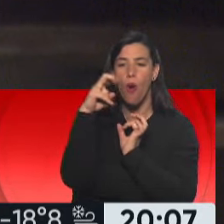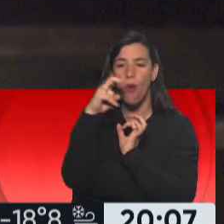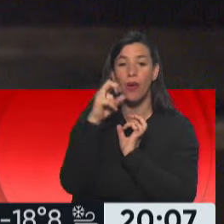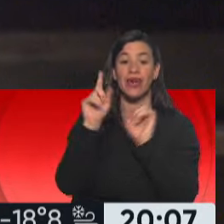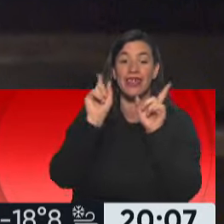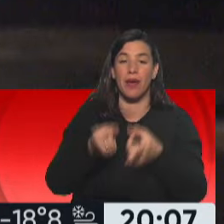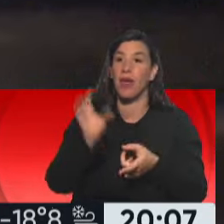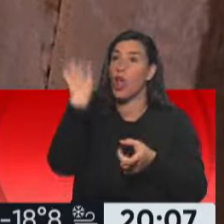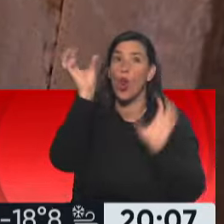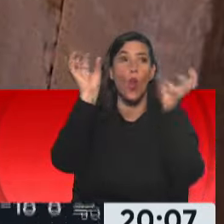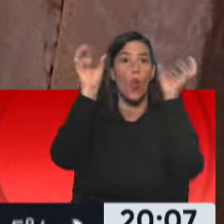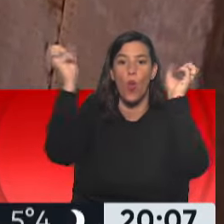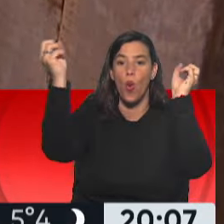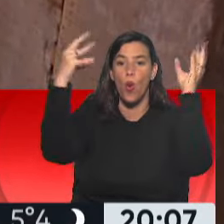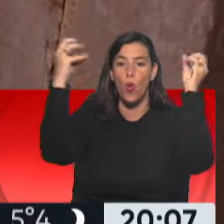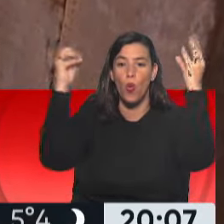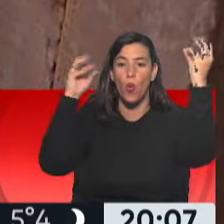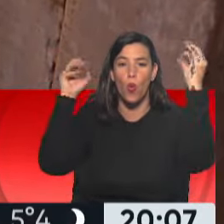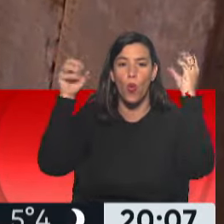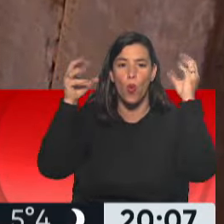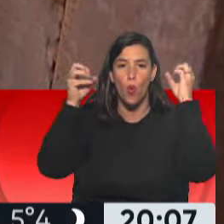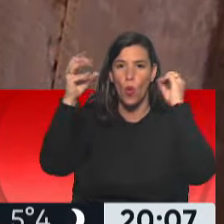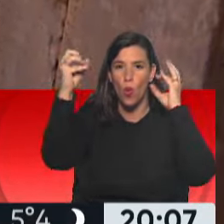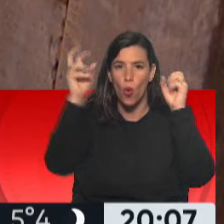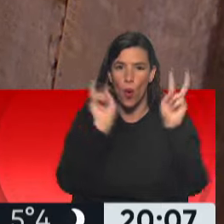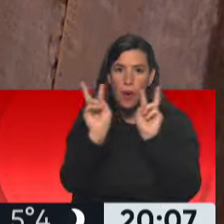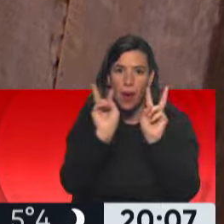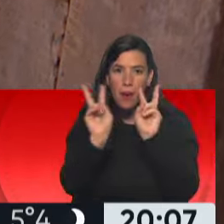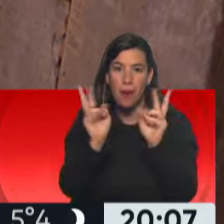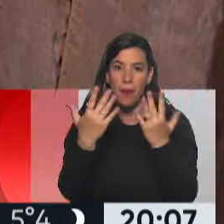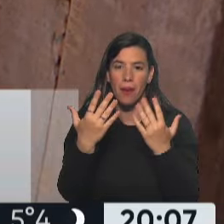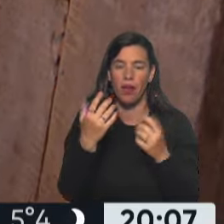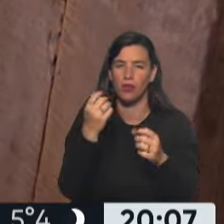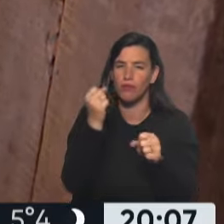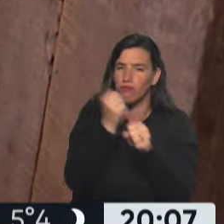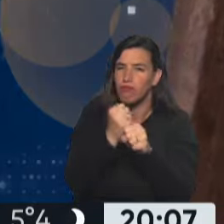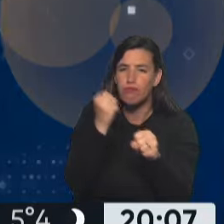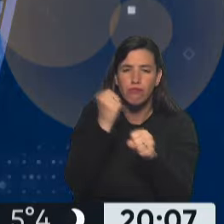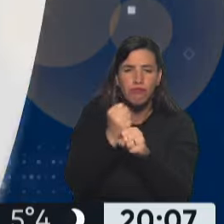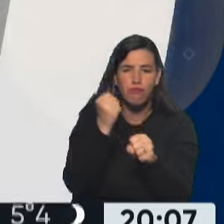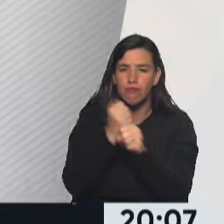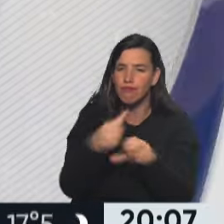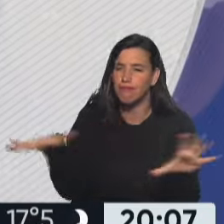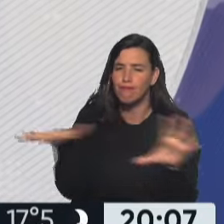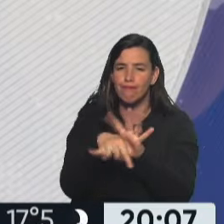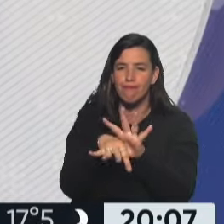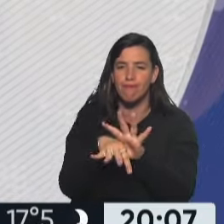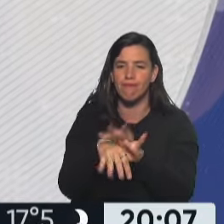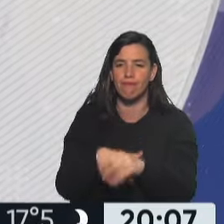30 centímetros para iluminar todo el recorrido. Un verdadero trabajo de ingeniería.